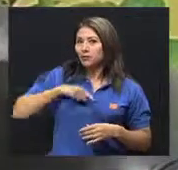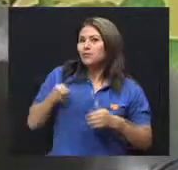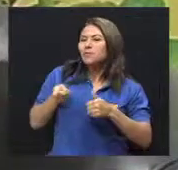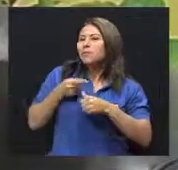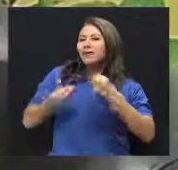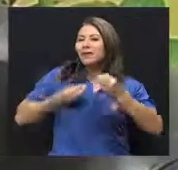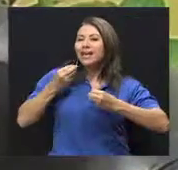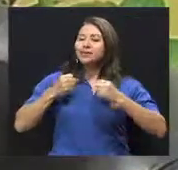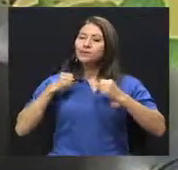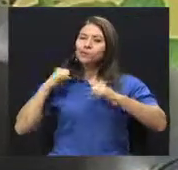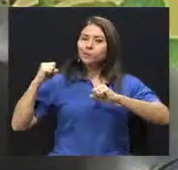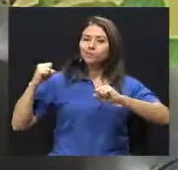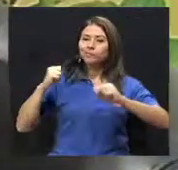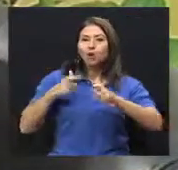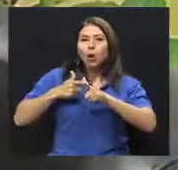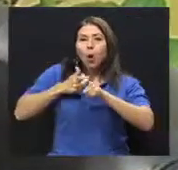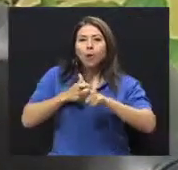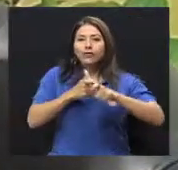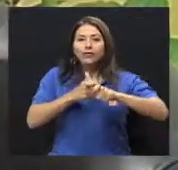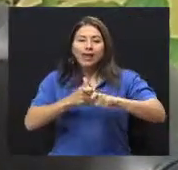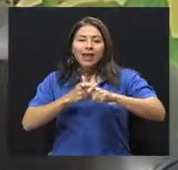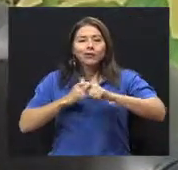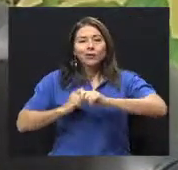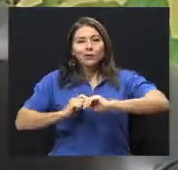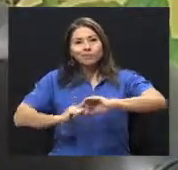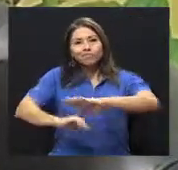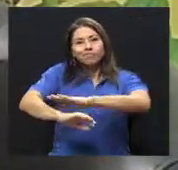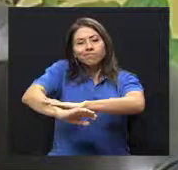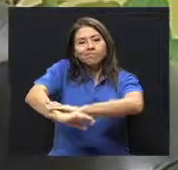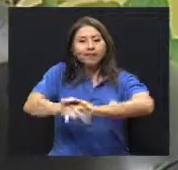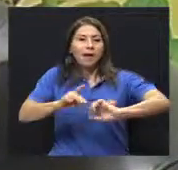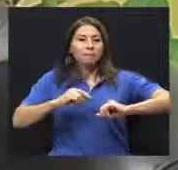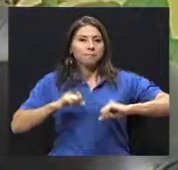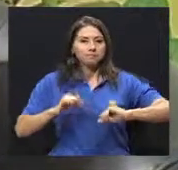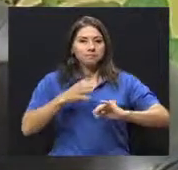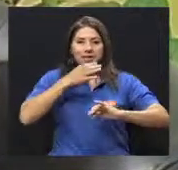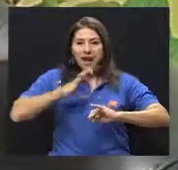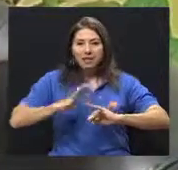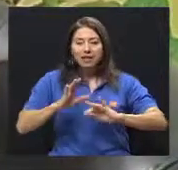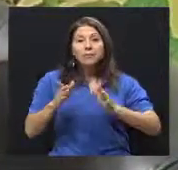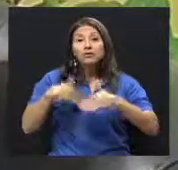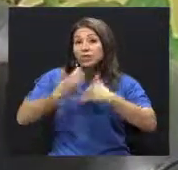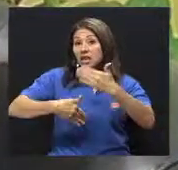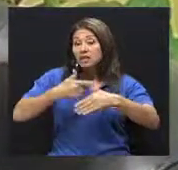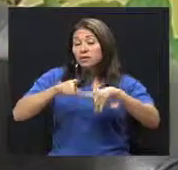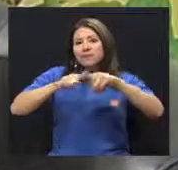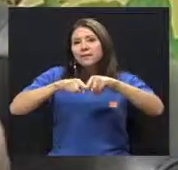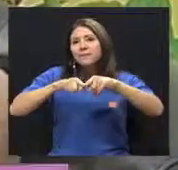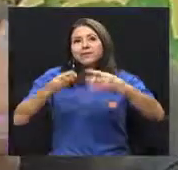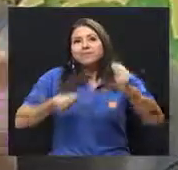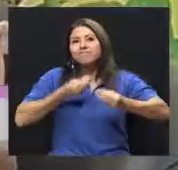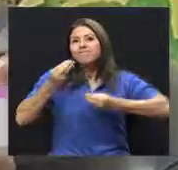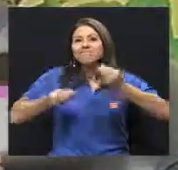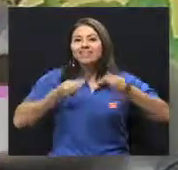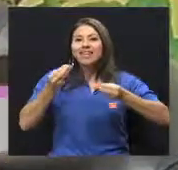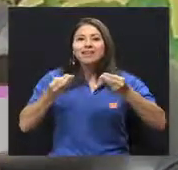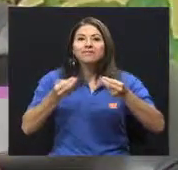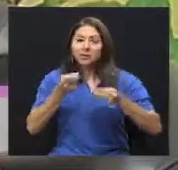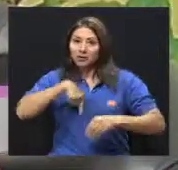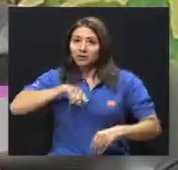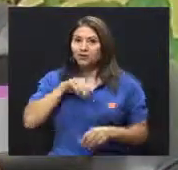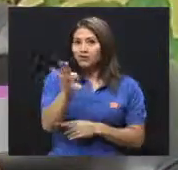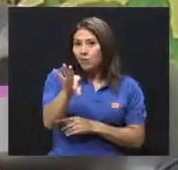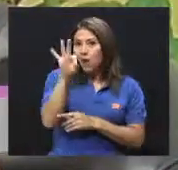Nosotros primero calentamos corriendo y después, depende del tema que vamos el tema que